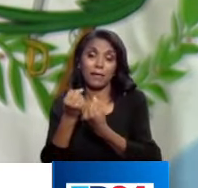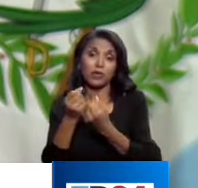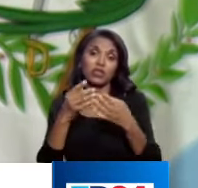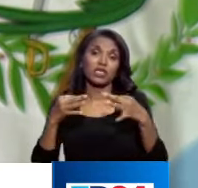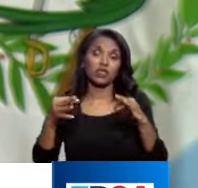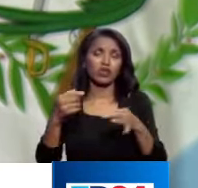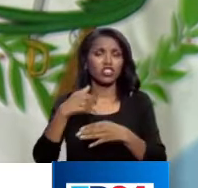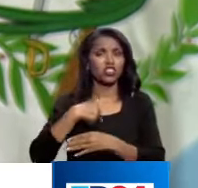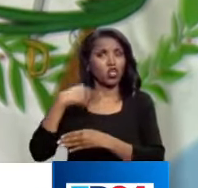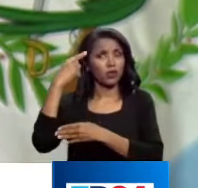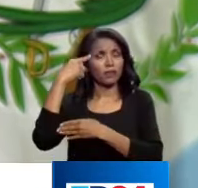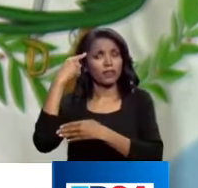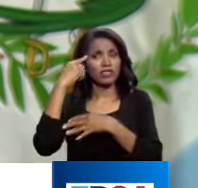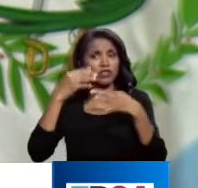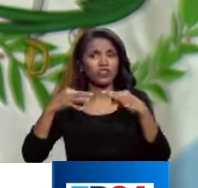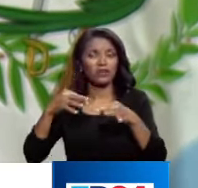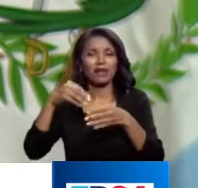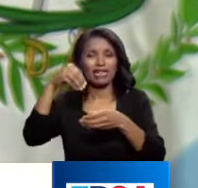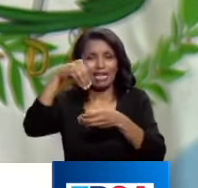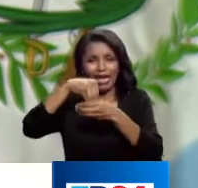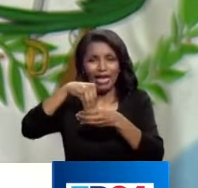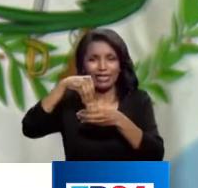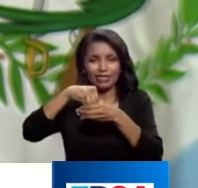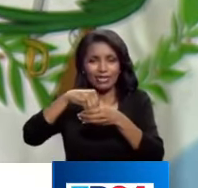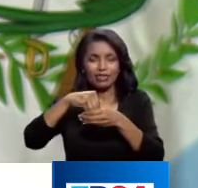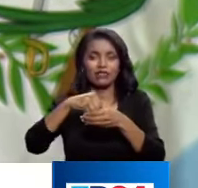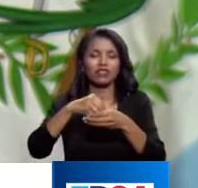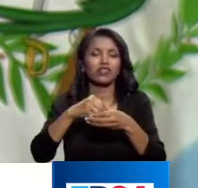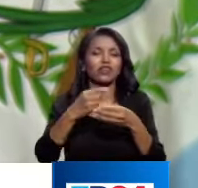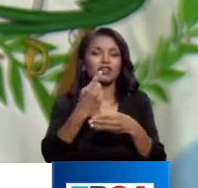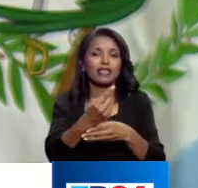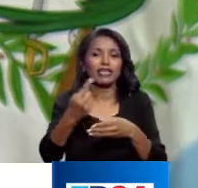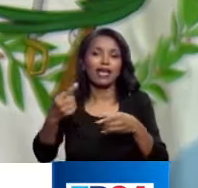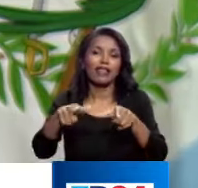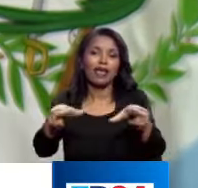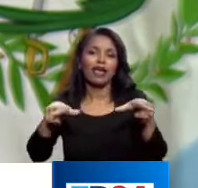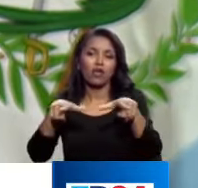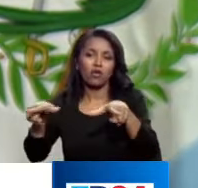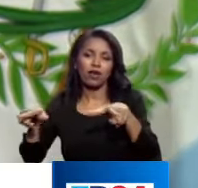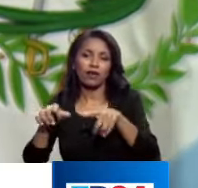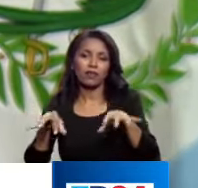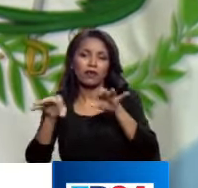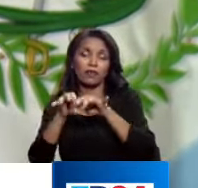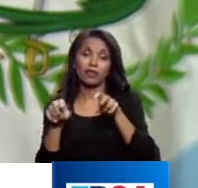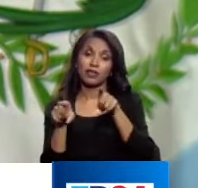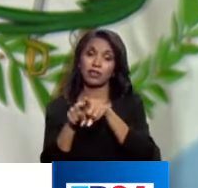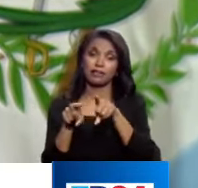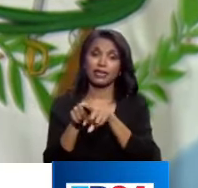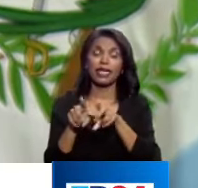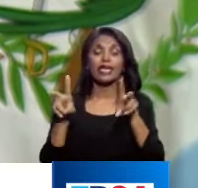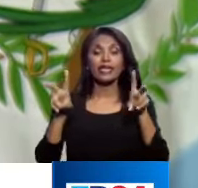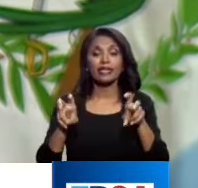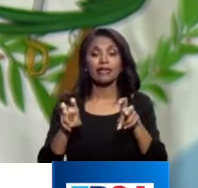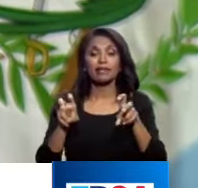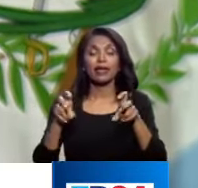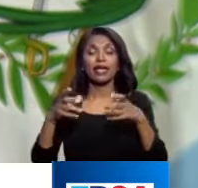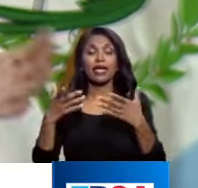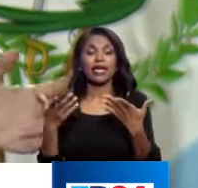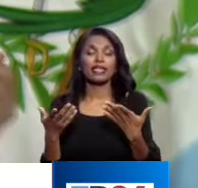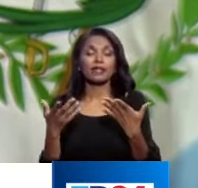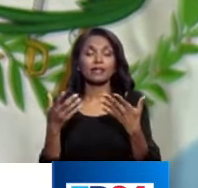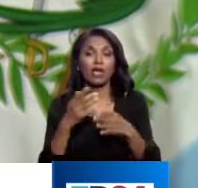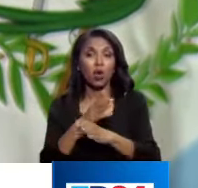turismo interno que fomenta empleo, pero para ello es necesario apostar al tema